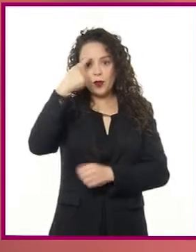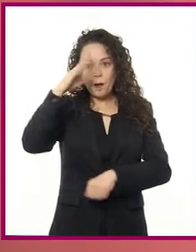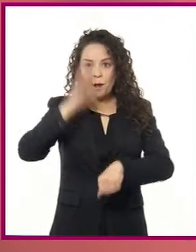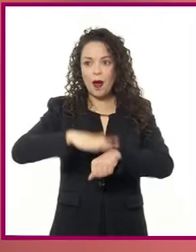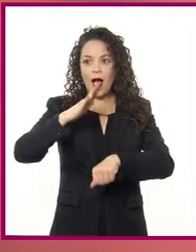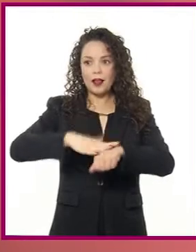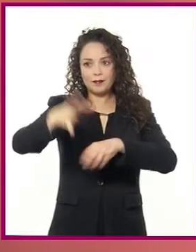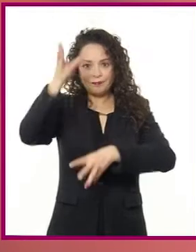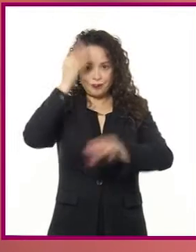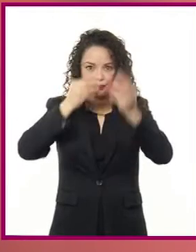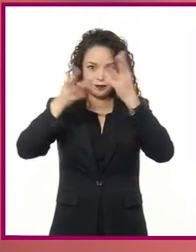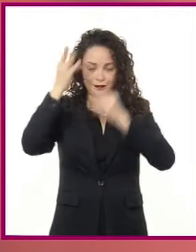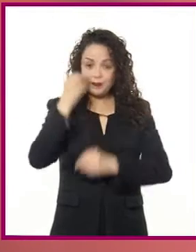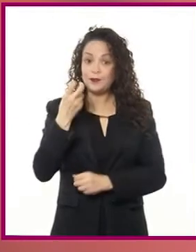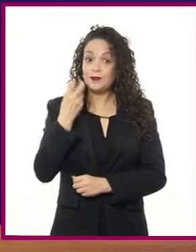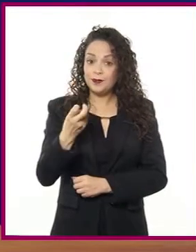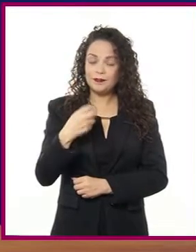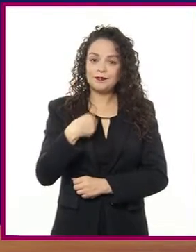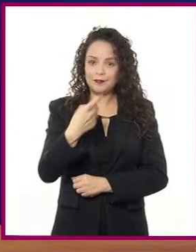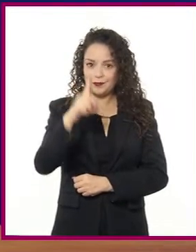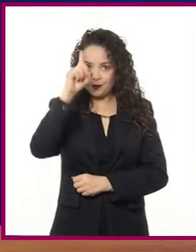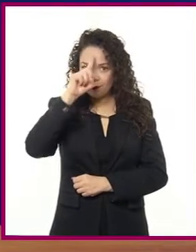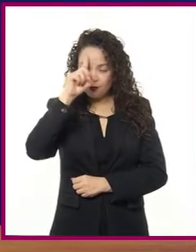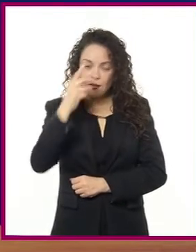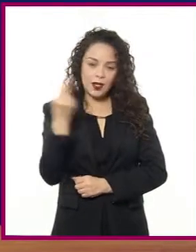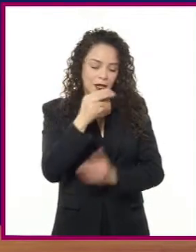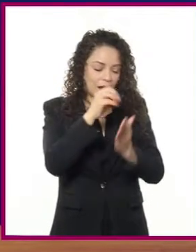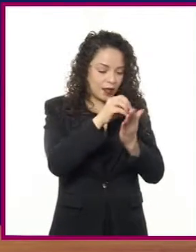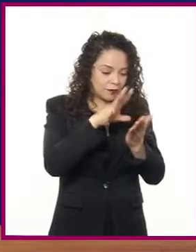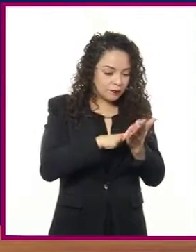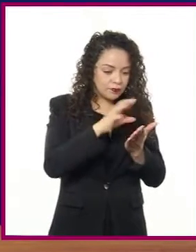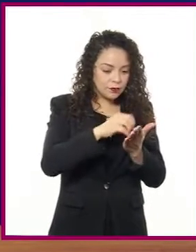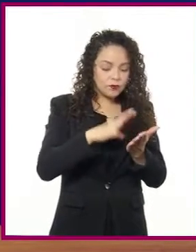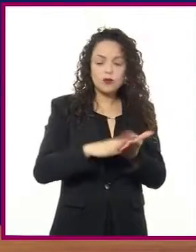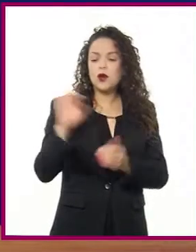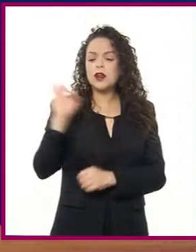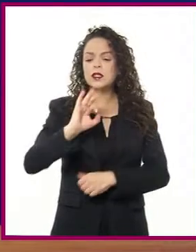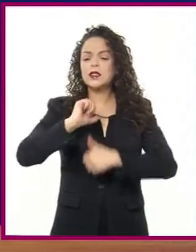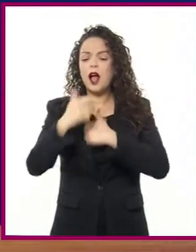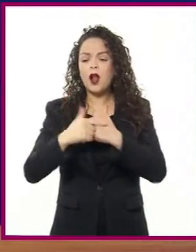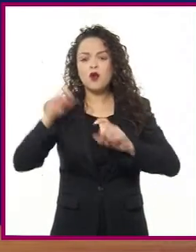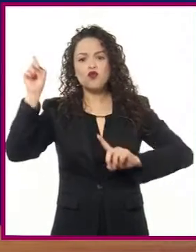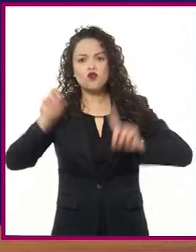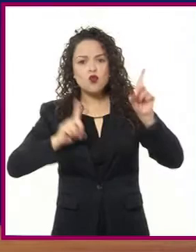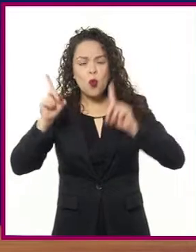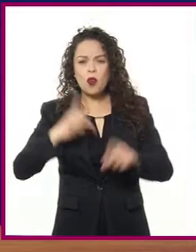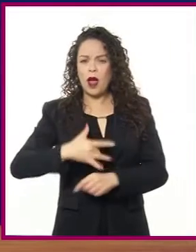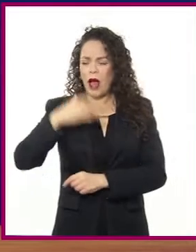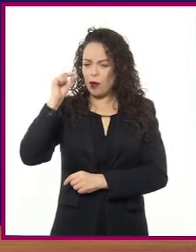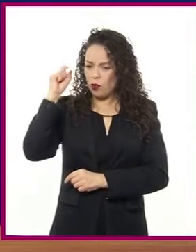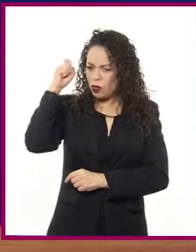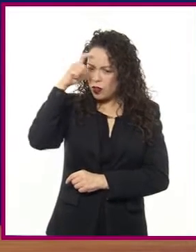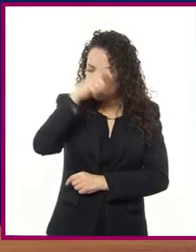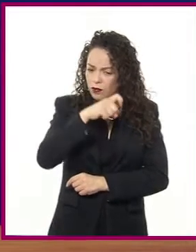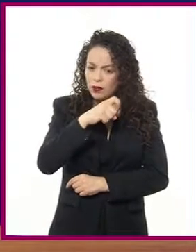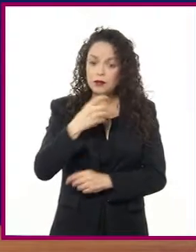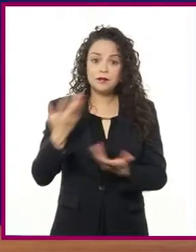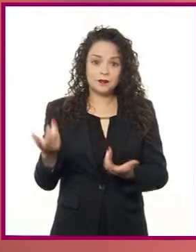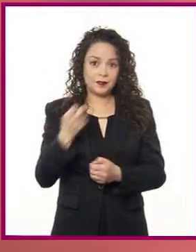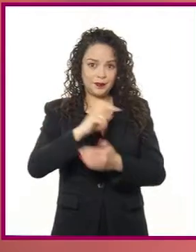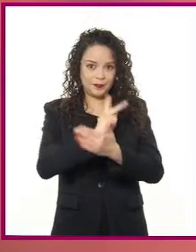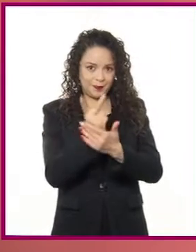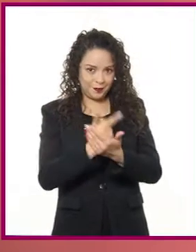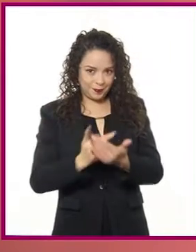conocimientos. Así que les recomiendo llevar un registro de las dudas e inquietudes o dificultades que surjan durante la